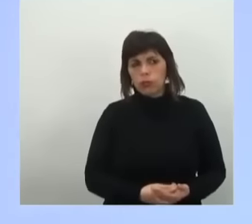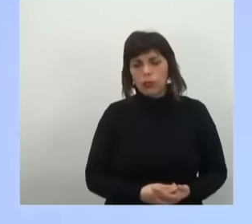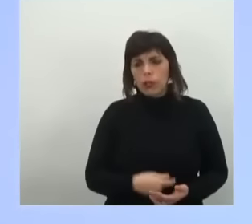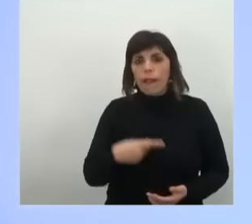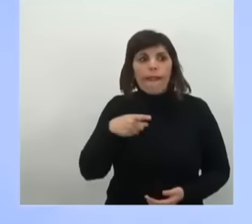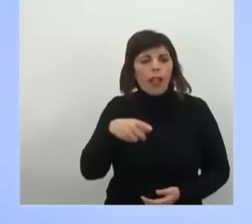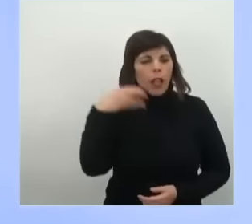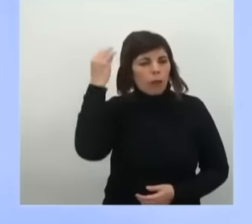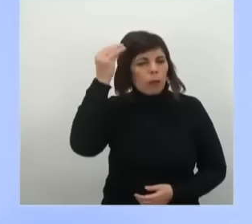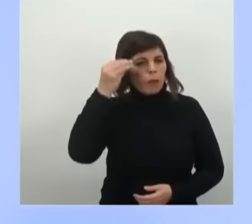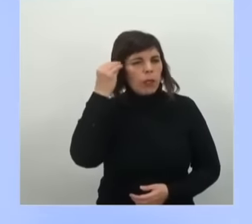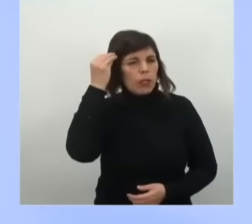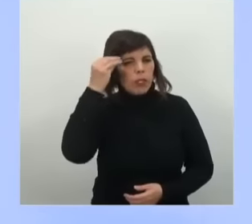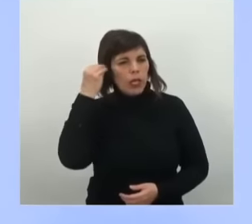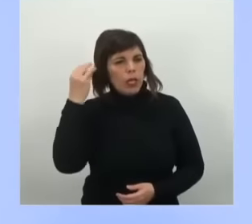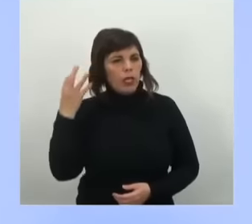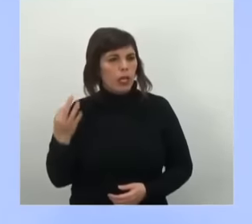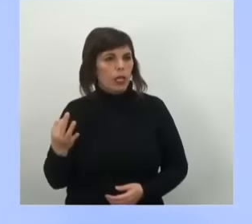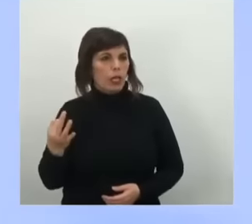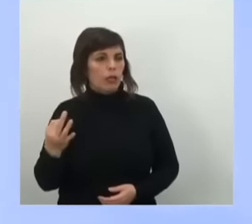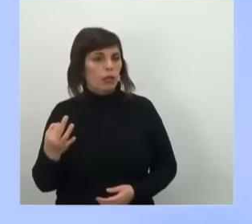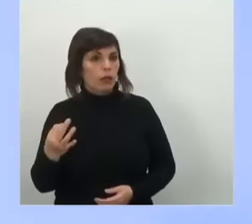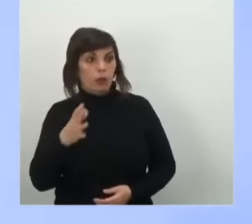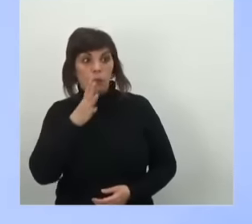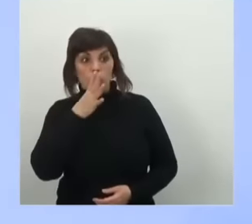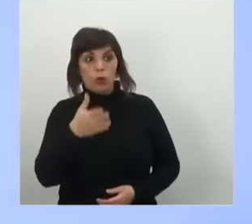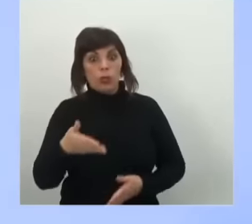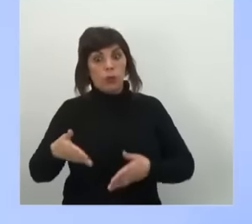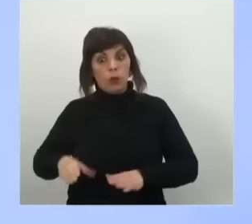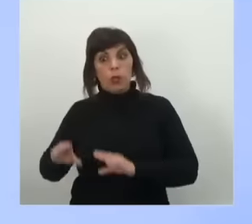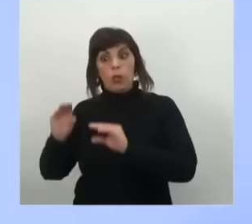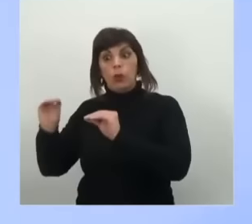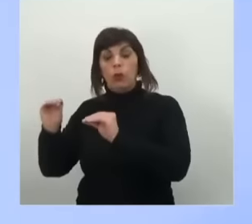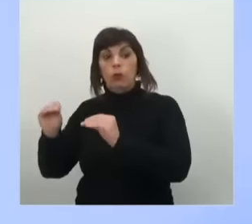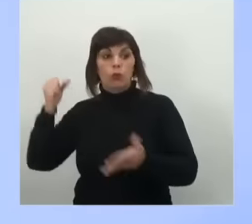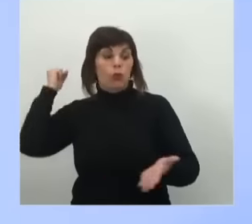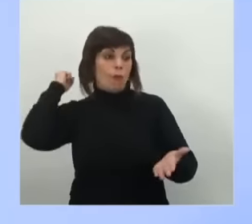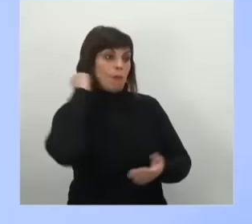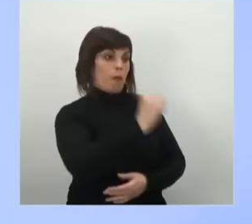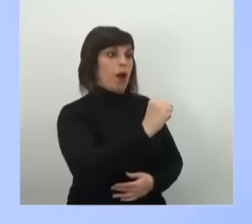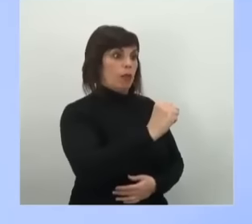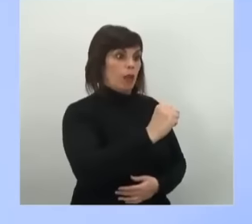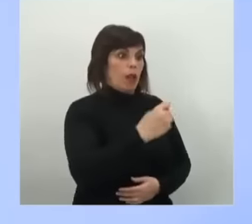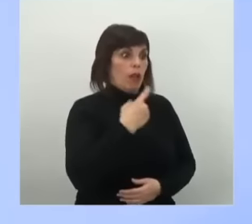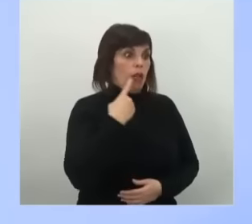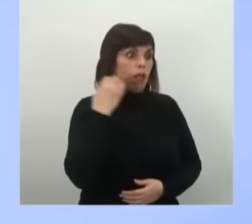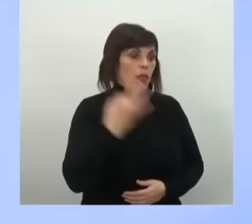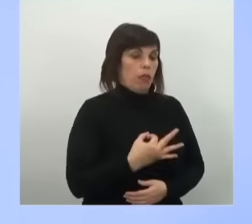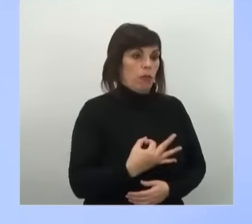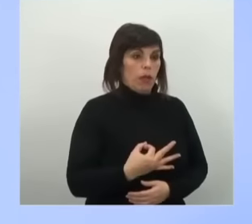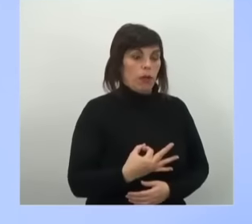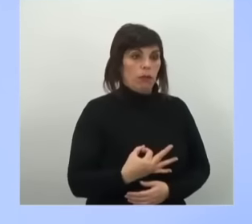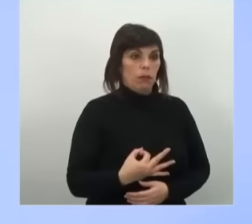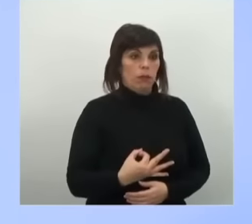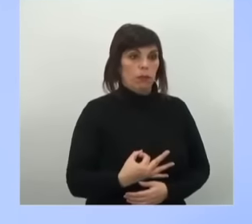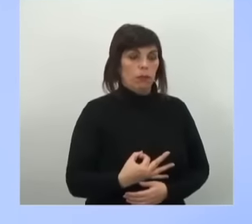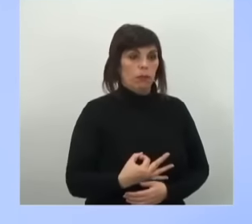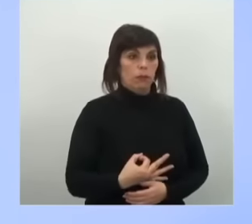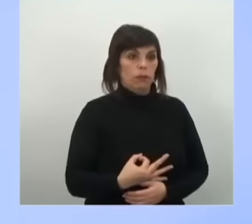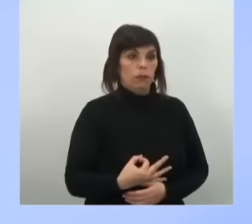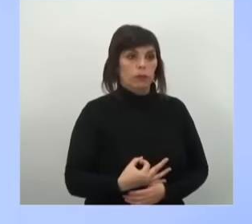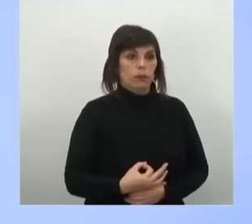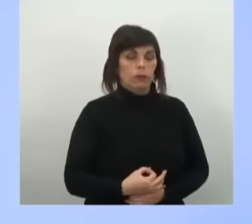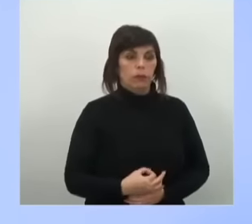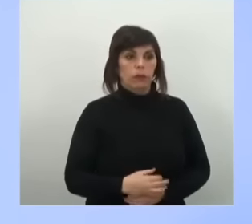su mente cuando iba caminando con la promesa al lado porque sabe qué el señor le dijo uno de